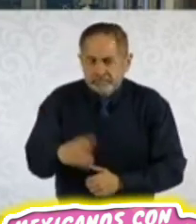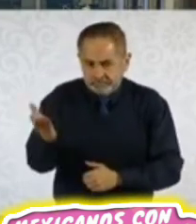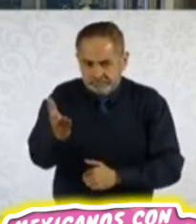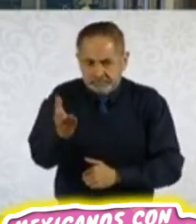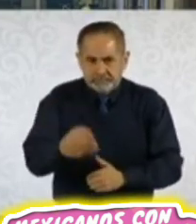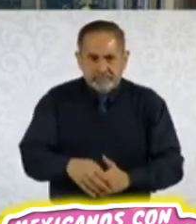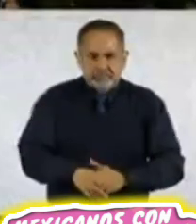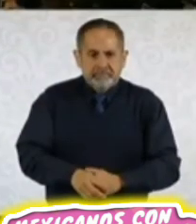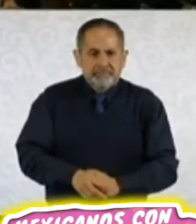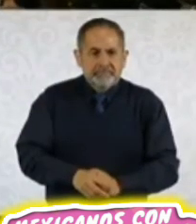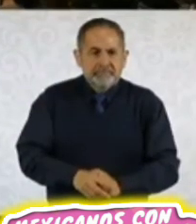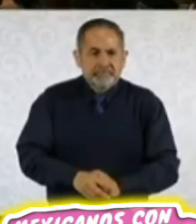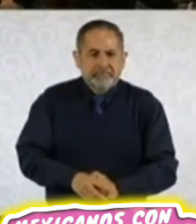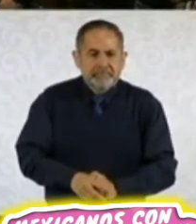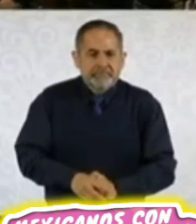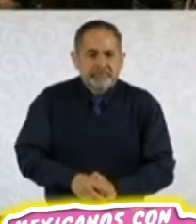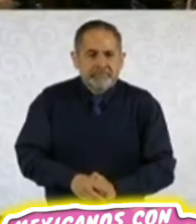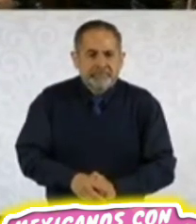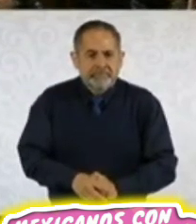adelante.